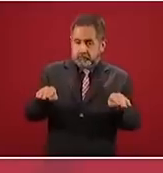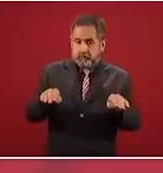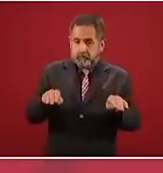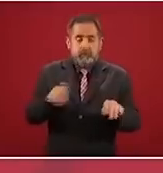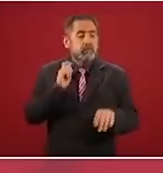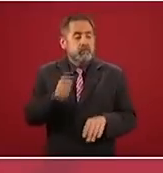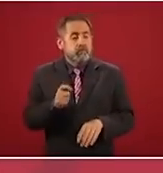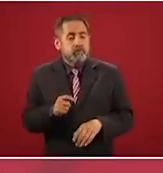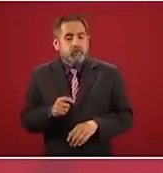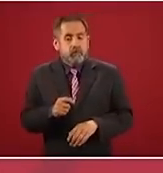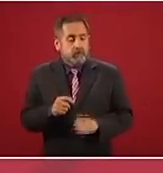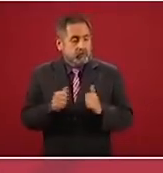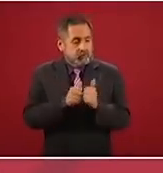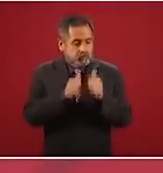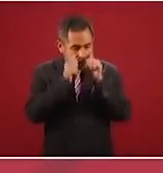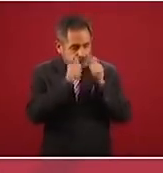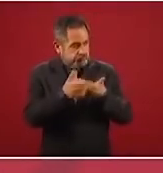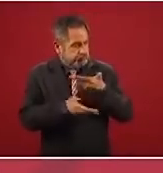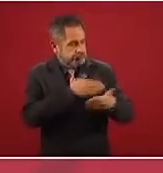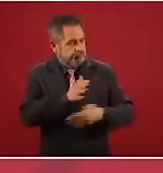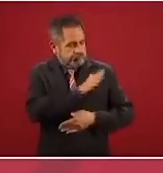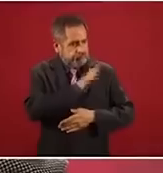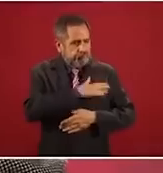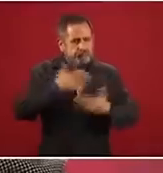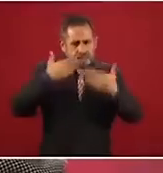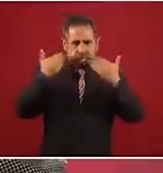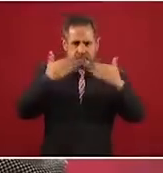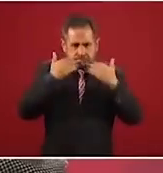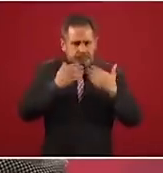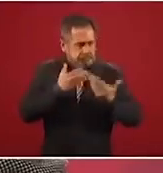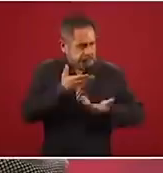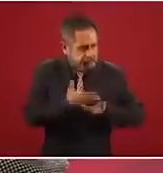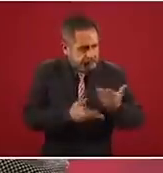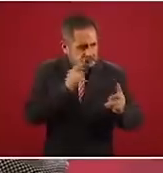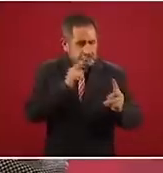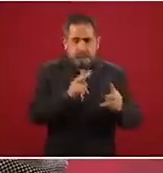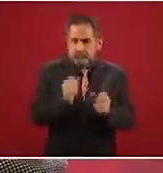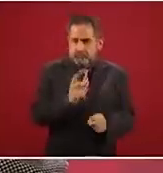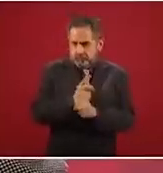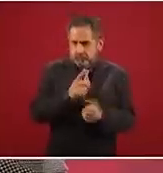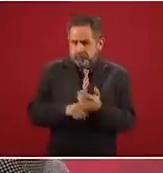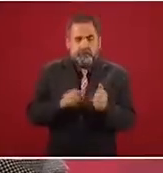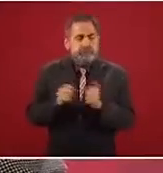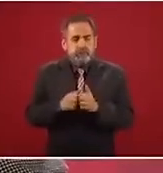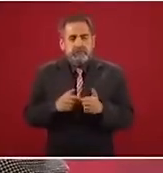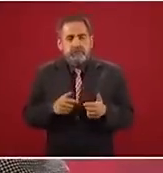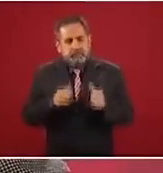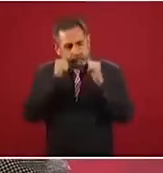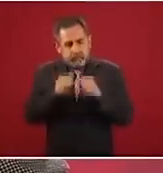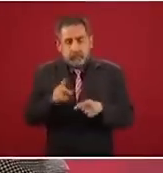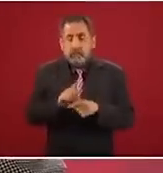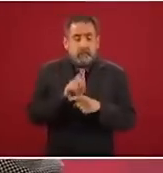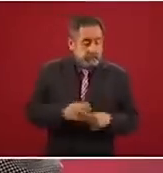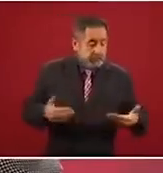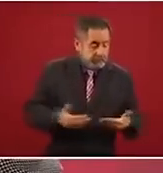cuando existe la calidad, la atención, la seguridad y, desde luego, el continuum desde el